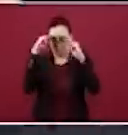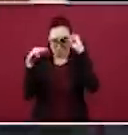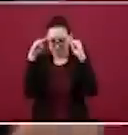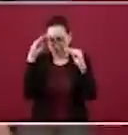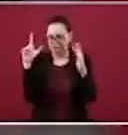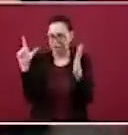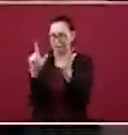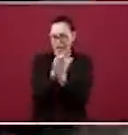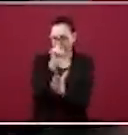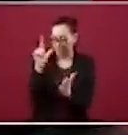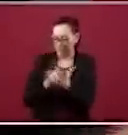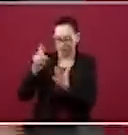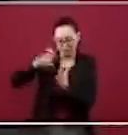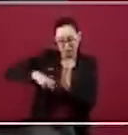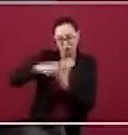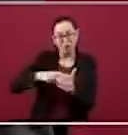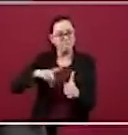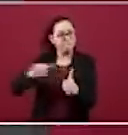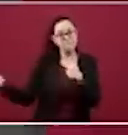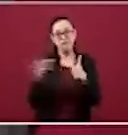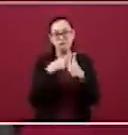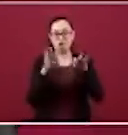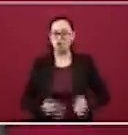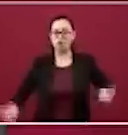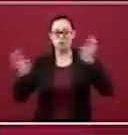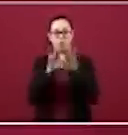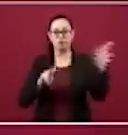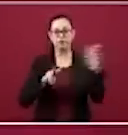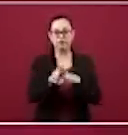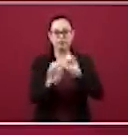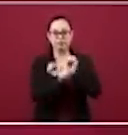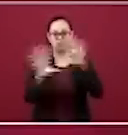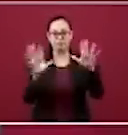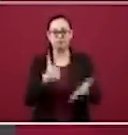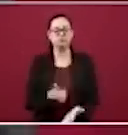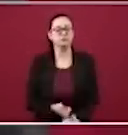por encima la transparencia ayuda mucho en el combate a la corrupción,